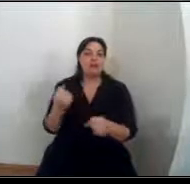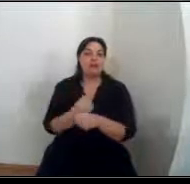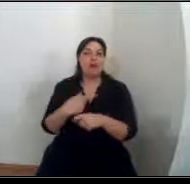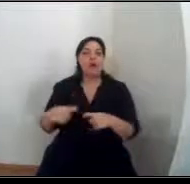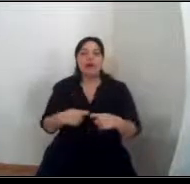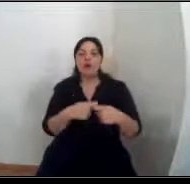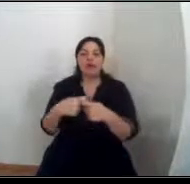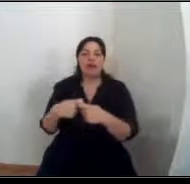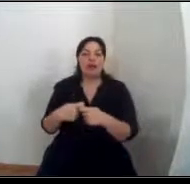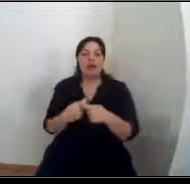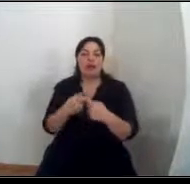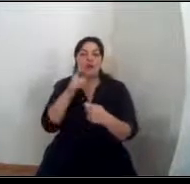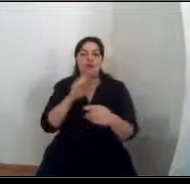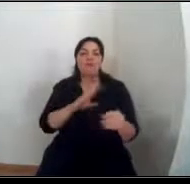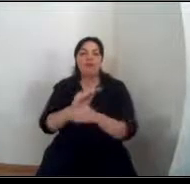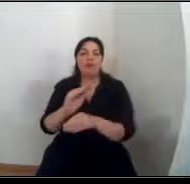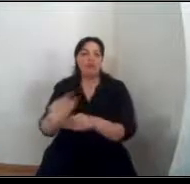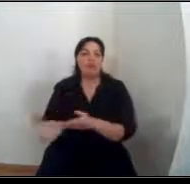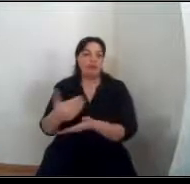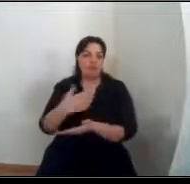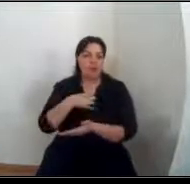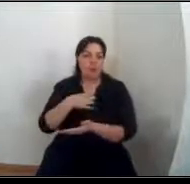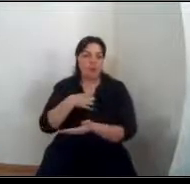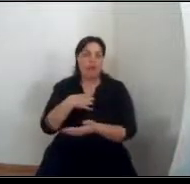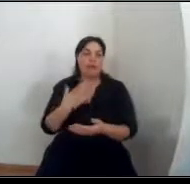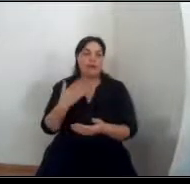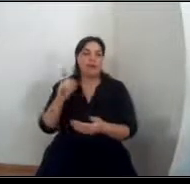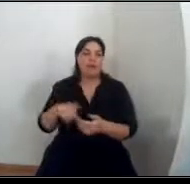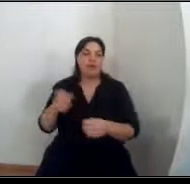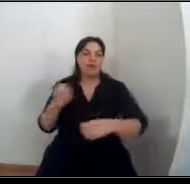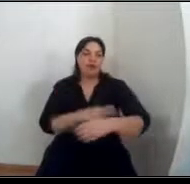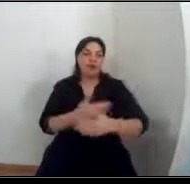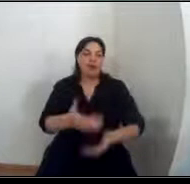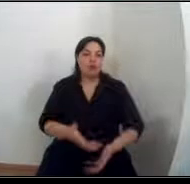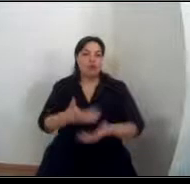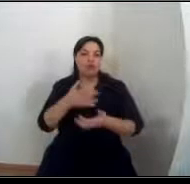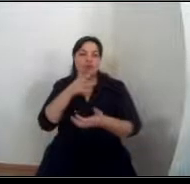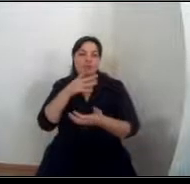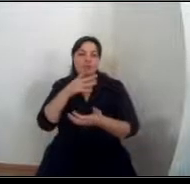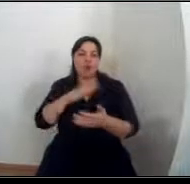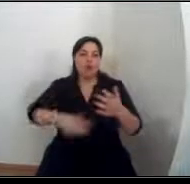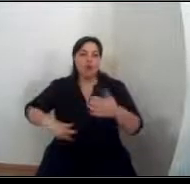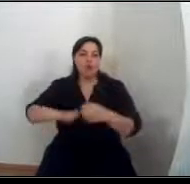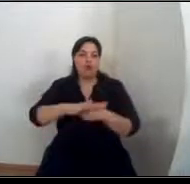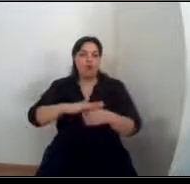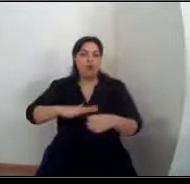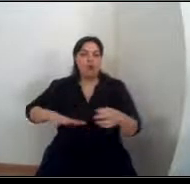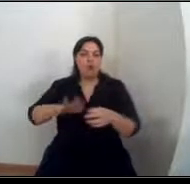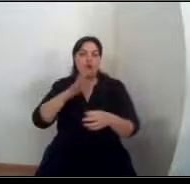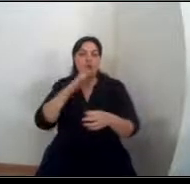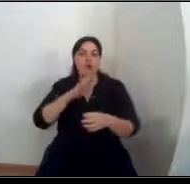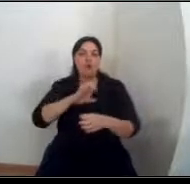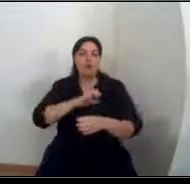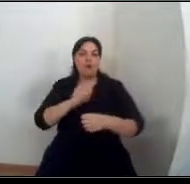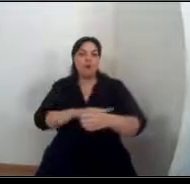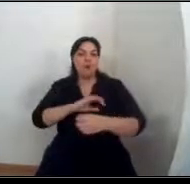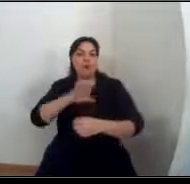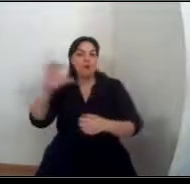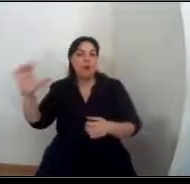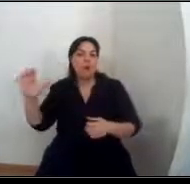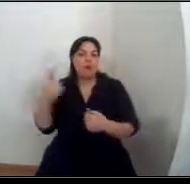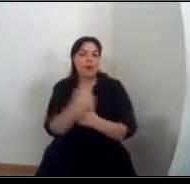de cara a esa financiación y a conseguir esos fondos para proyectos en el ámbito local, esos fondos que lanzan desde Europa, es justo por lo